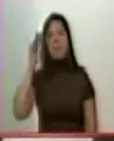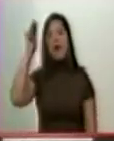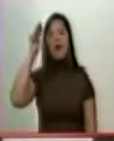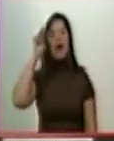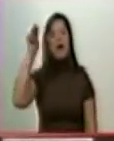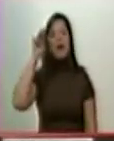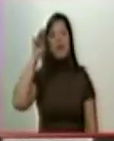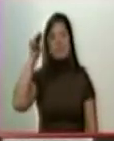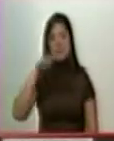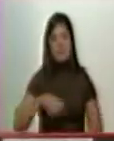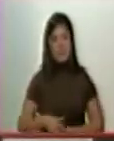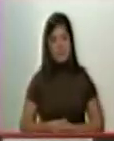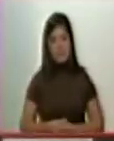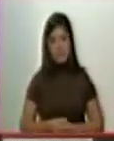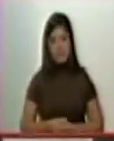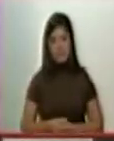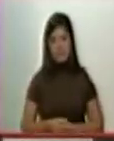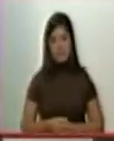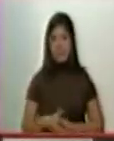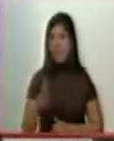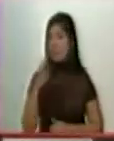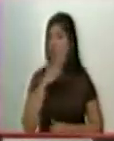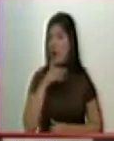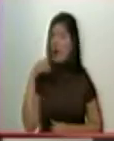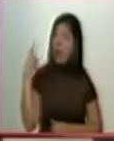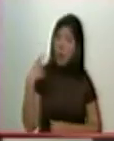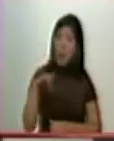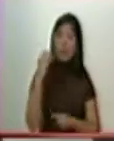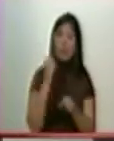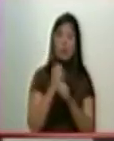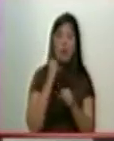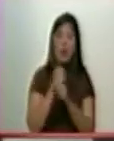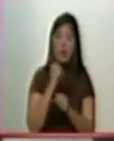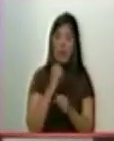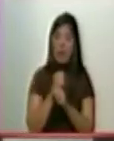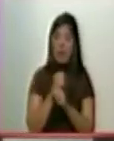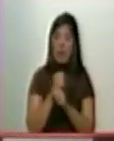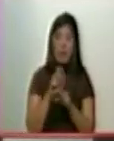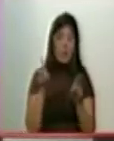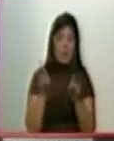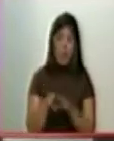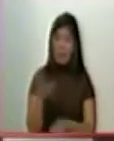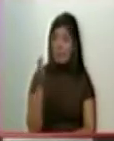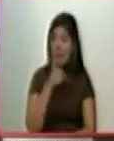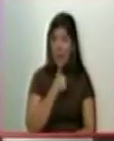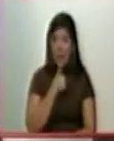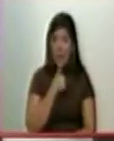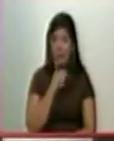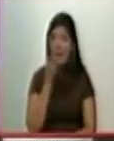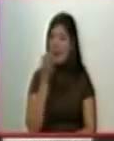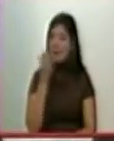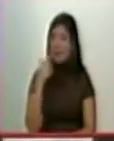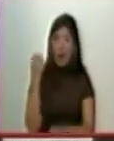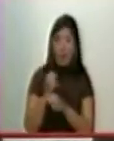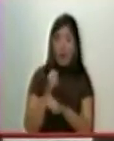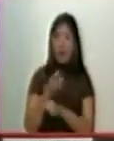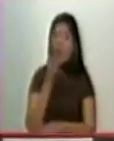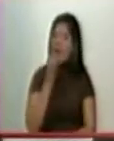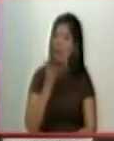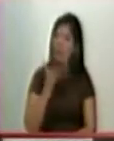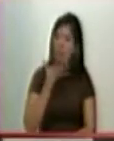maestros y maestras. No hay otra labor en la humanidad más hermosa que